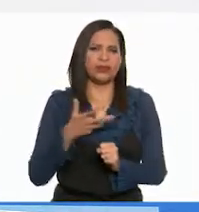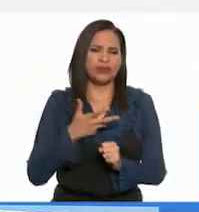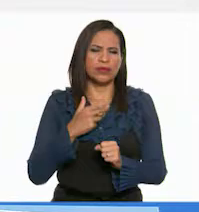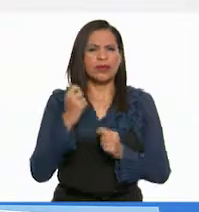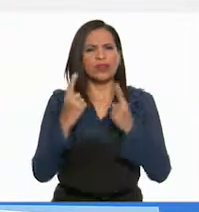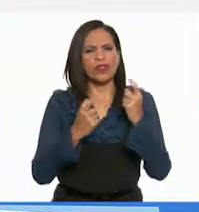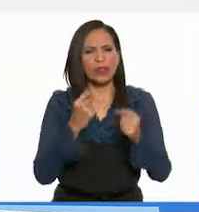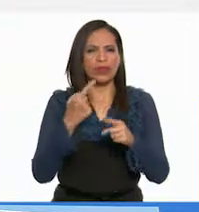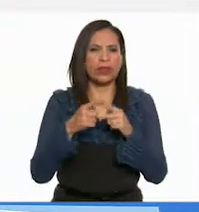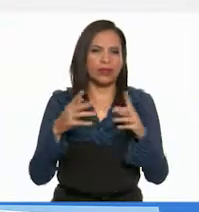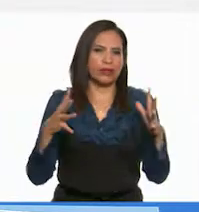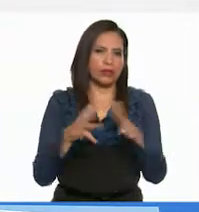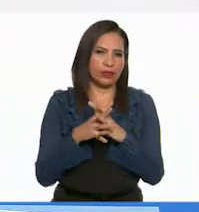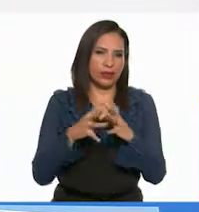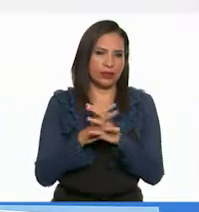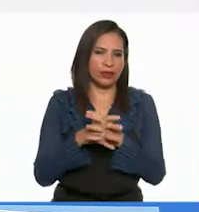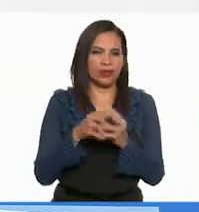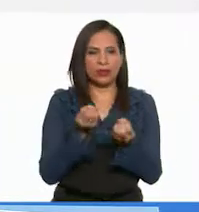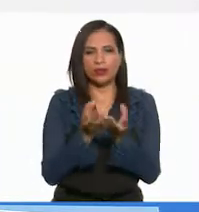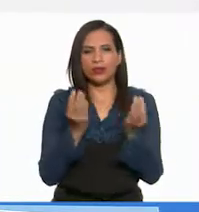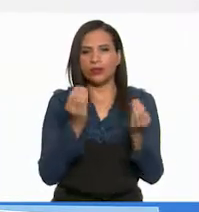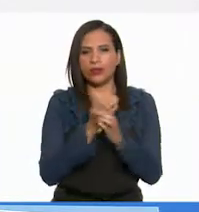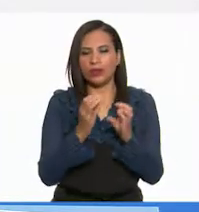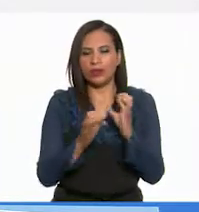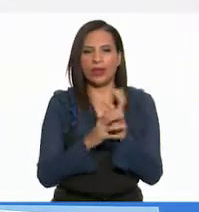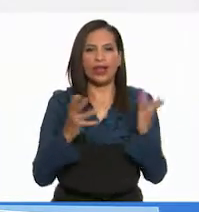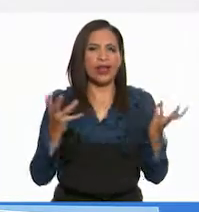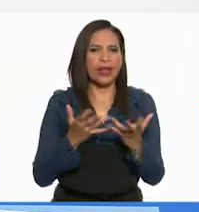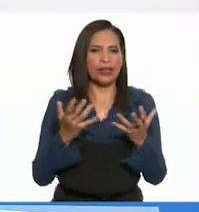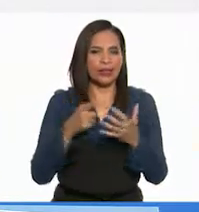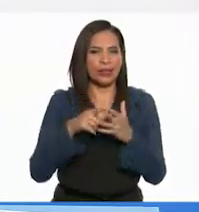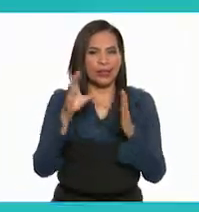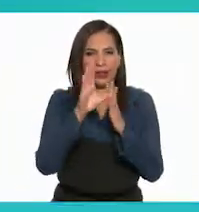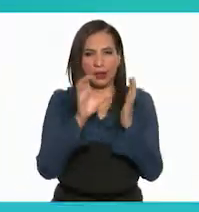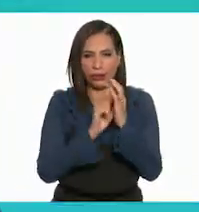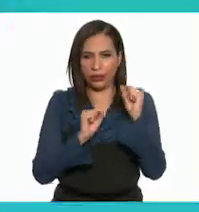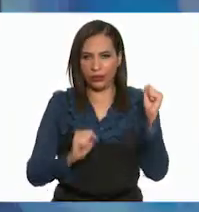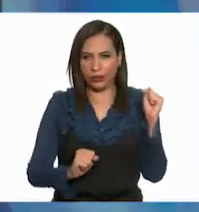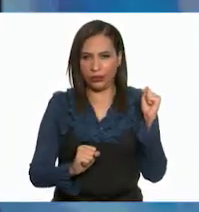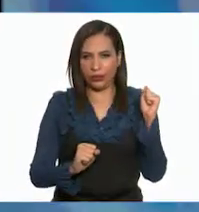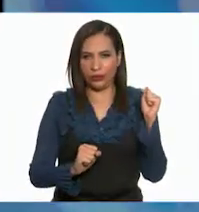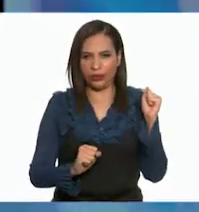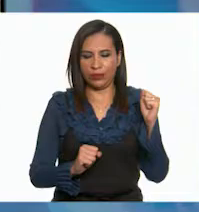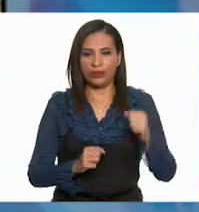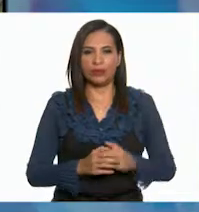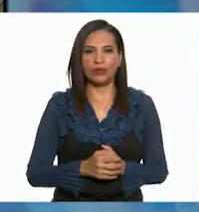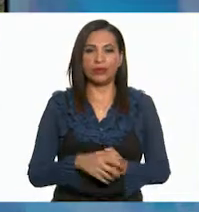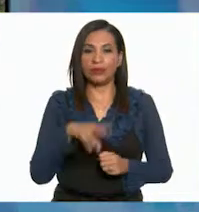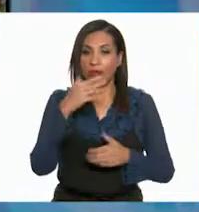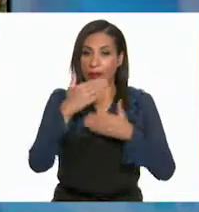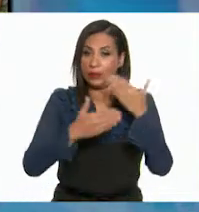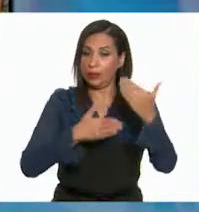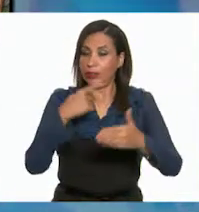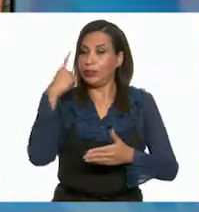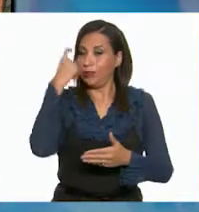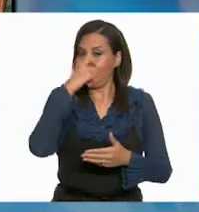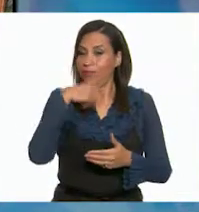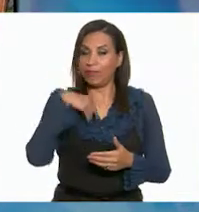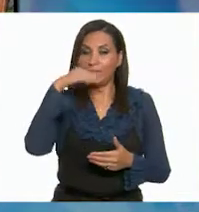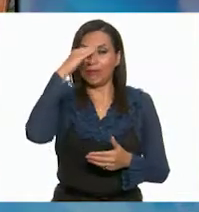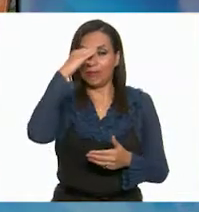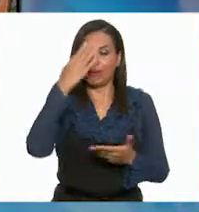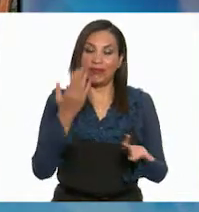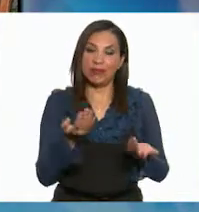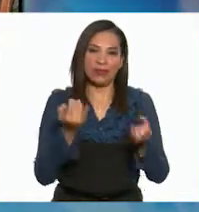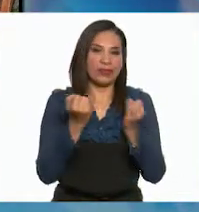algunas batallas y, entre tanto, íbamos elaborando la Constitución. Fue un proceso complicado, me imagino,